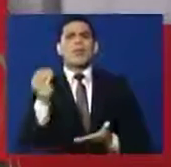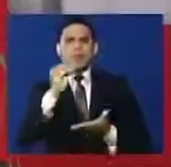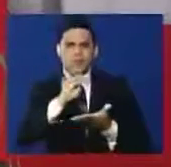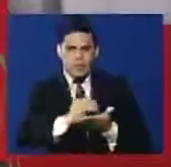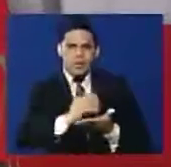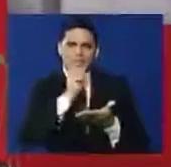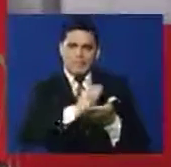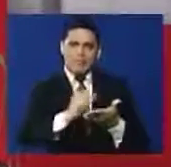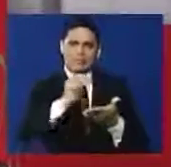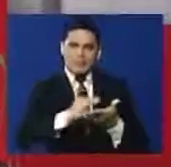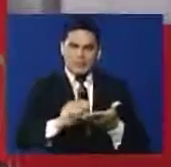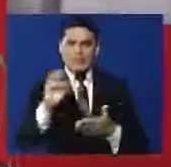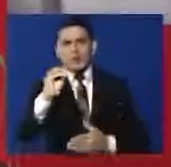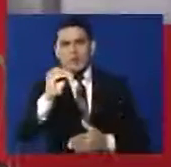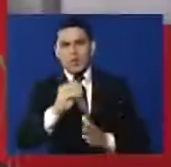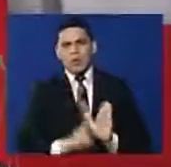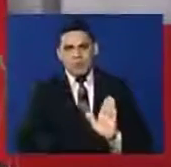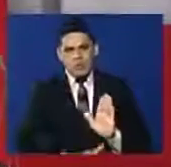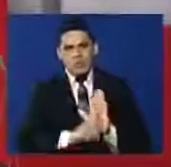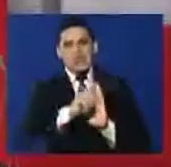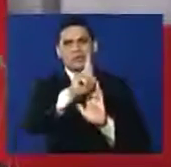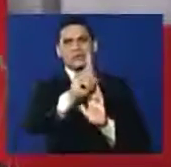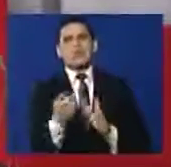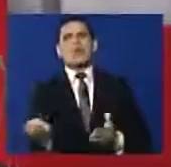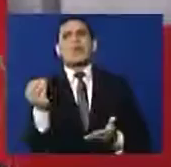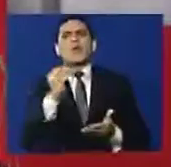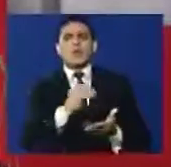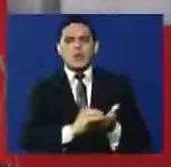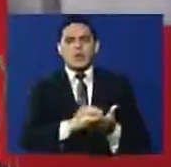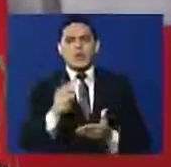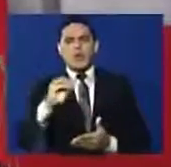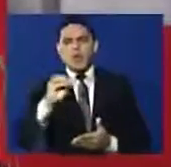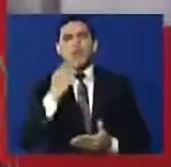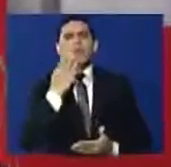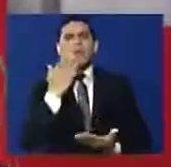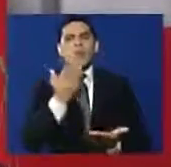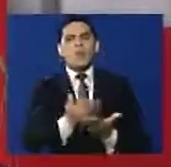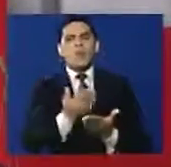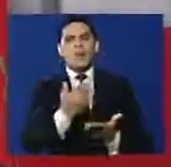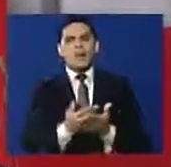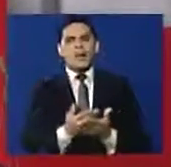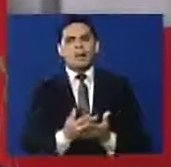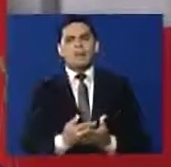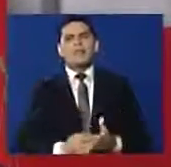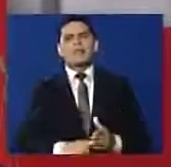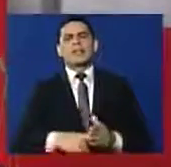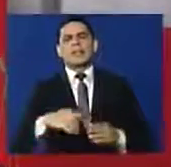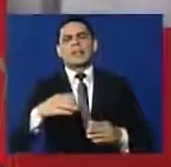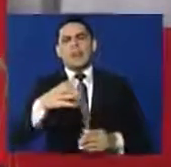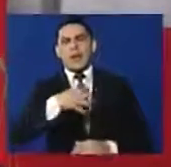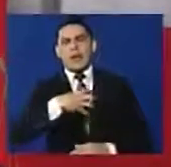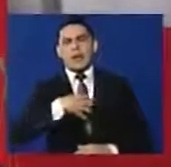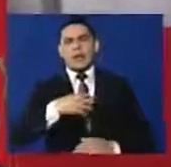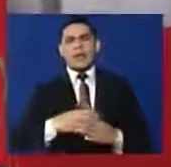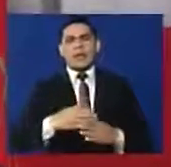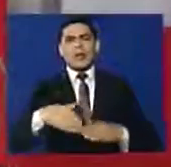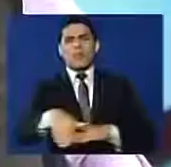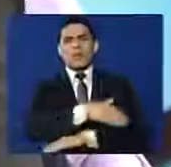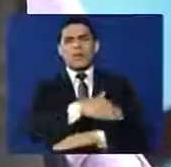reescribir, relanzar o proponer una versión de Por estas calles de Ibsen